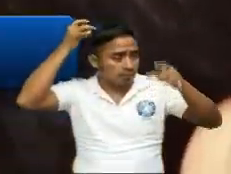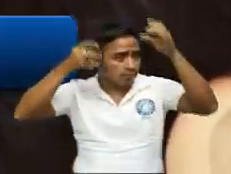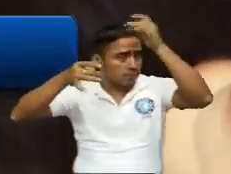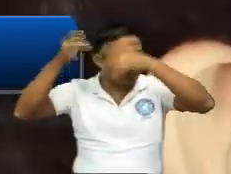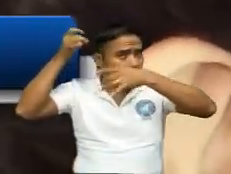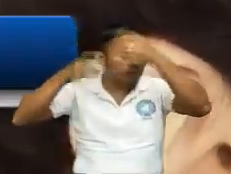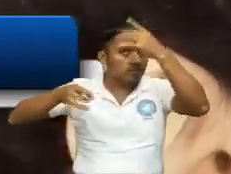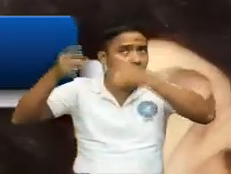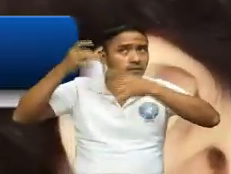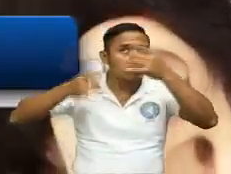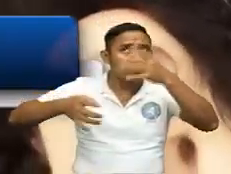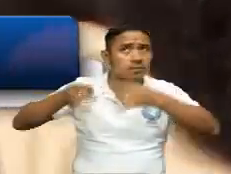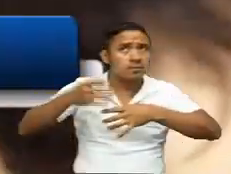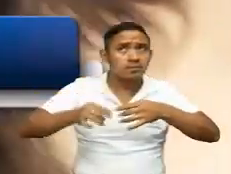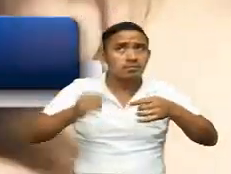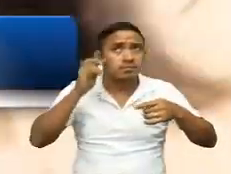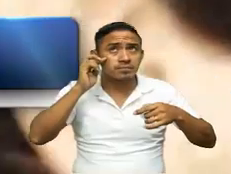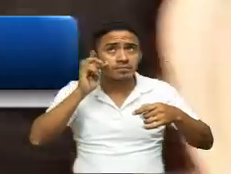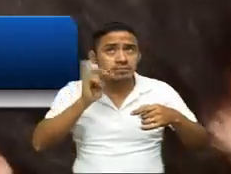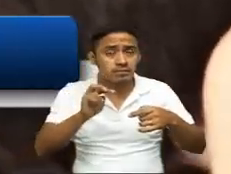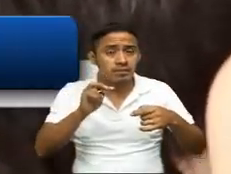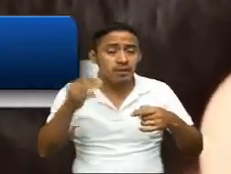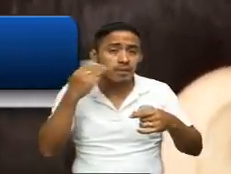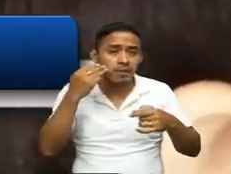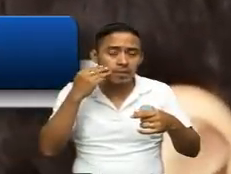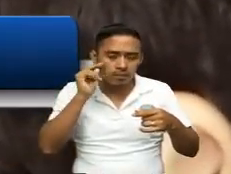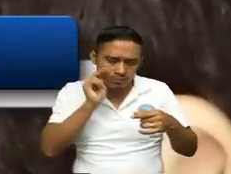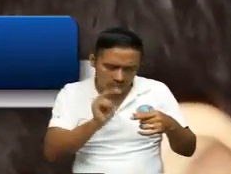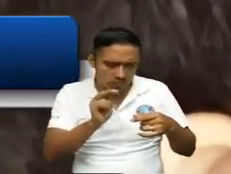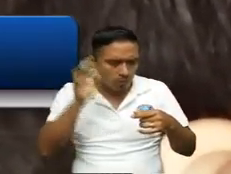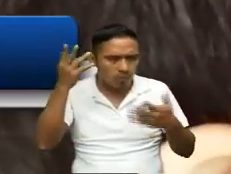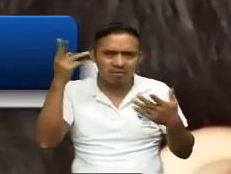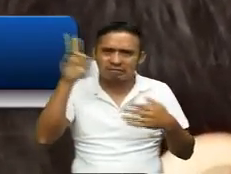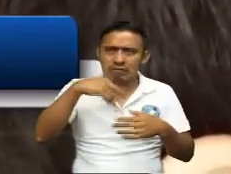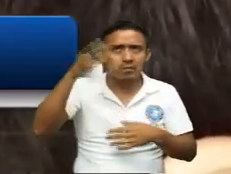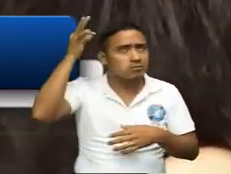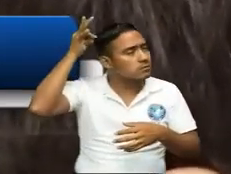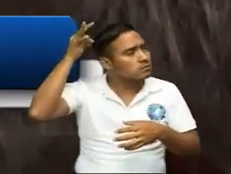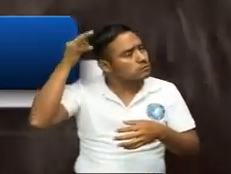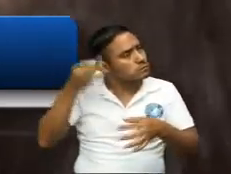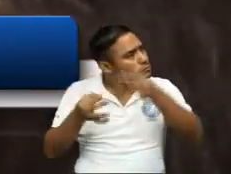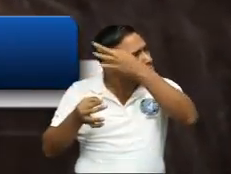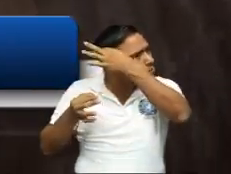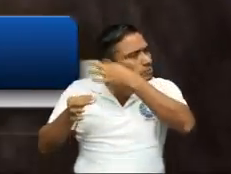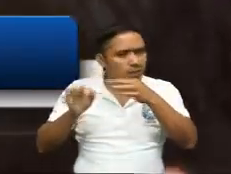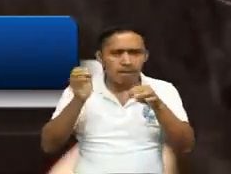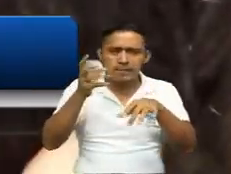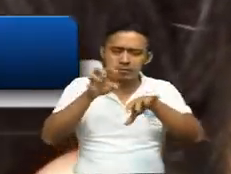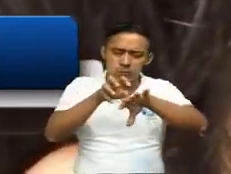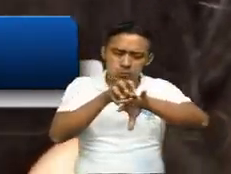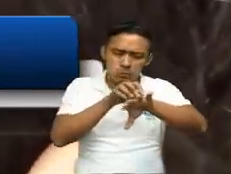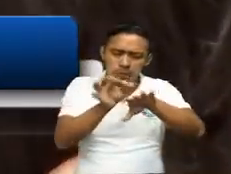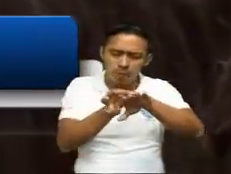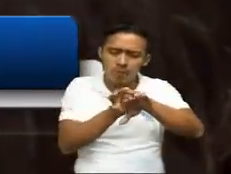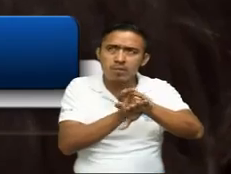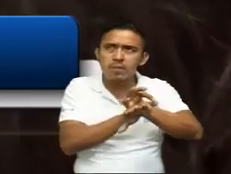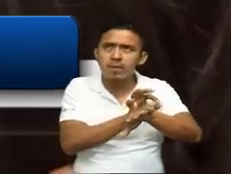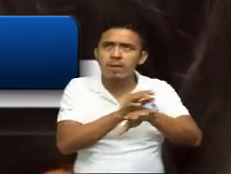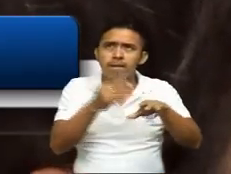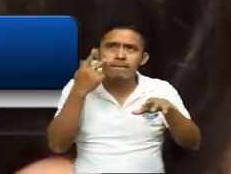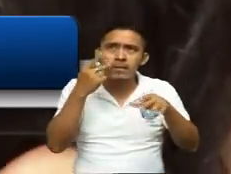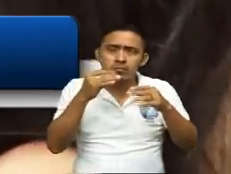de evolución, en la cual la mamá comenzó a notar que se le caía el pelo, había una descamación fina, y posteriormente comenzó a observar que se